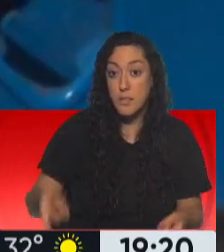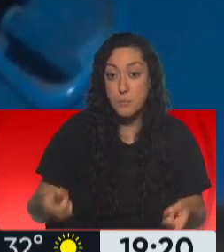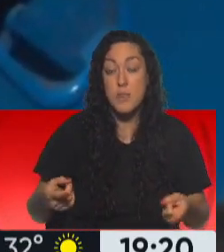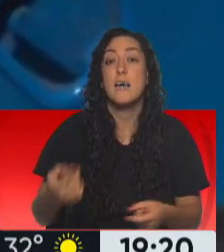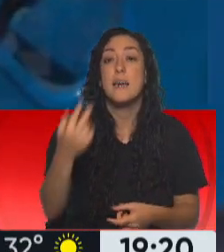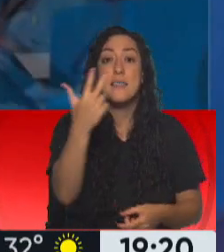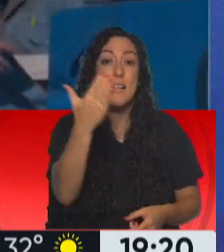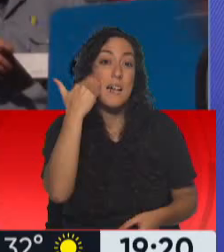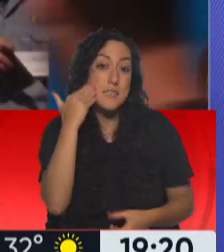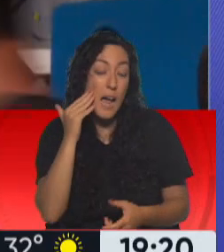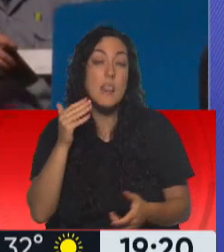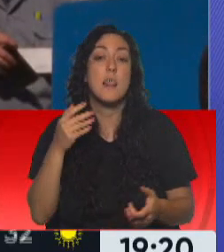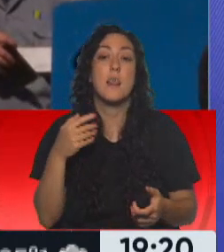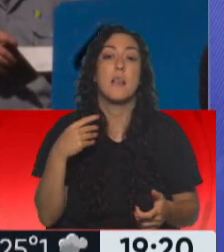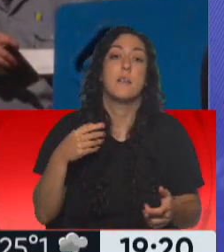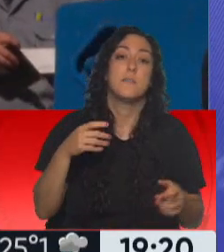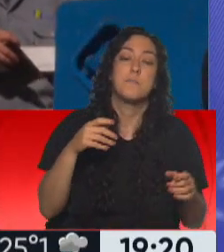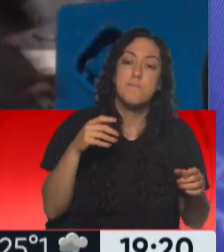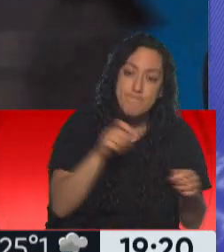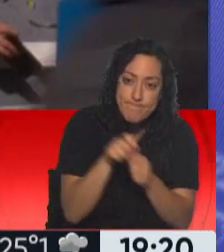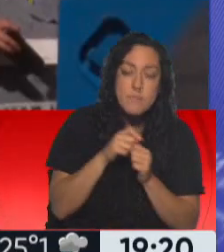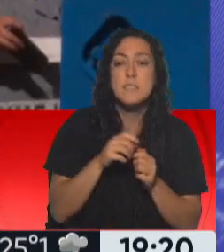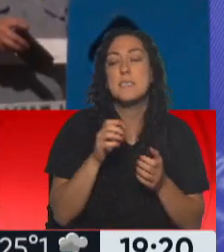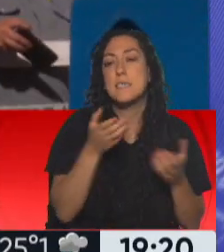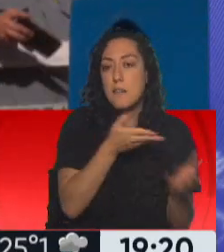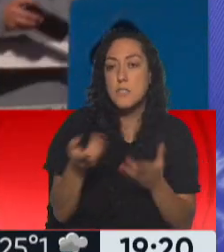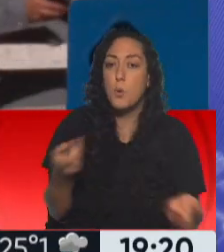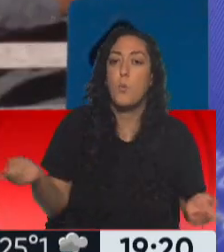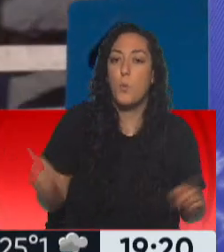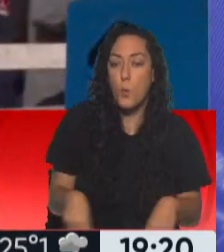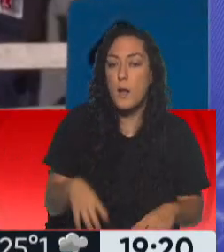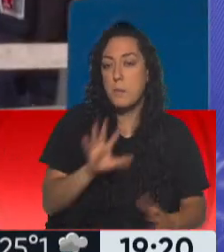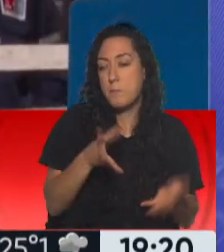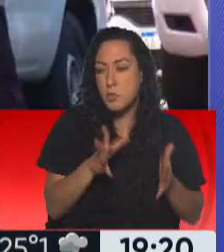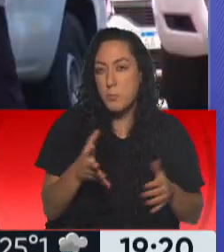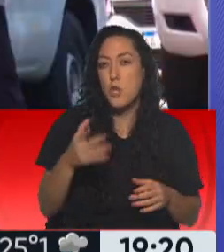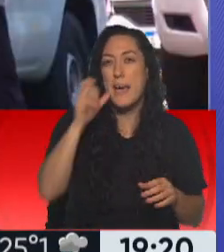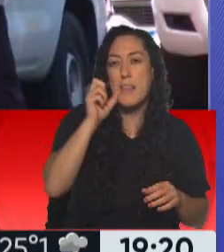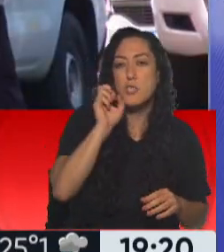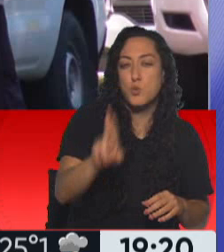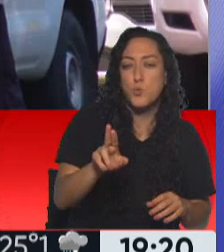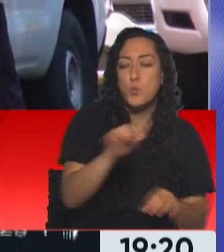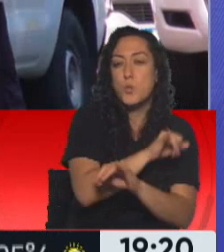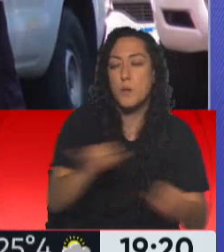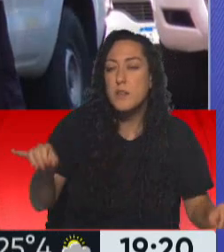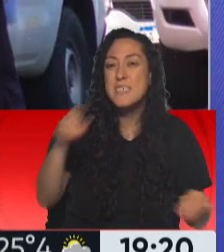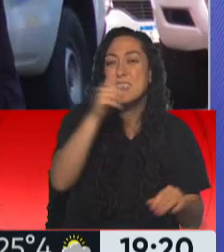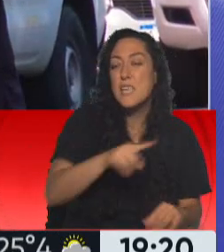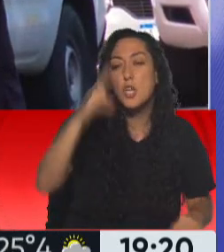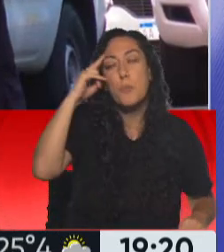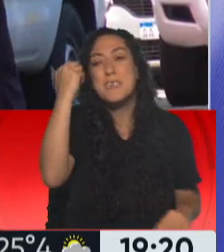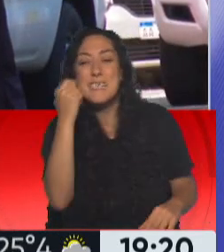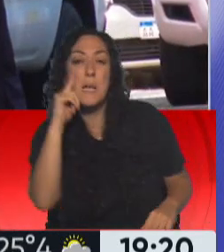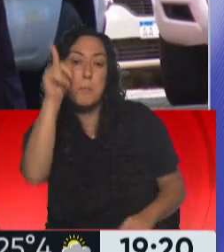de las 15 comenzó el proceso de normalización del servicio y, de acuerdo al último dato que da Edesur, 196.000 usuarios